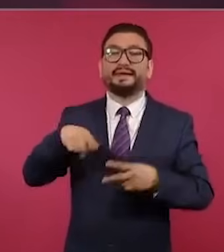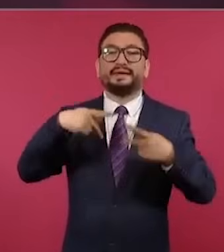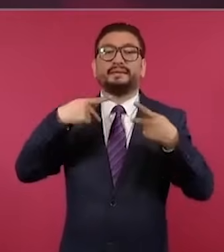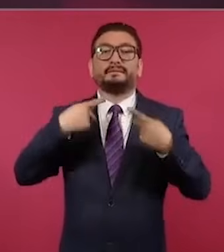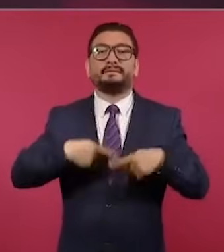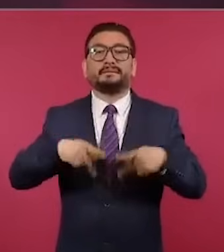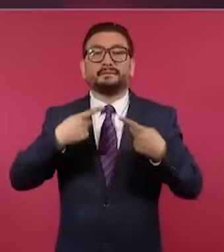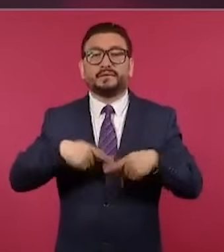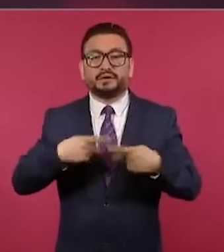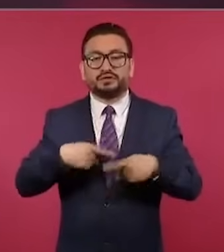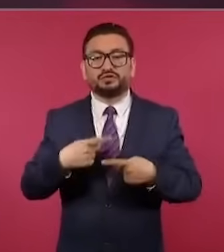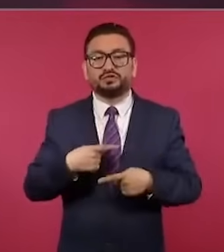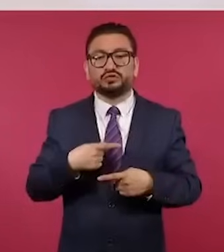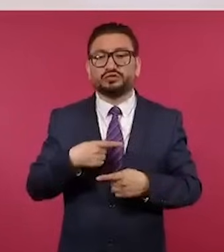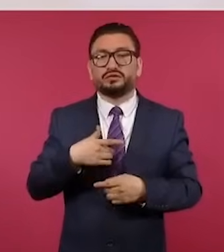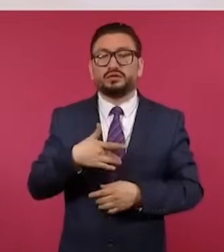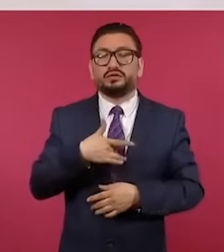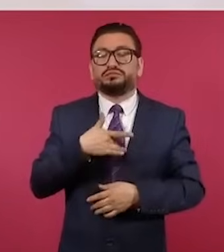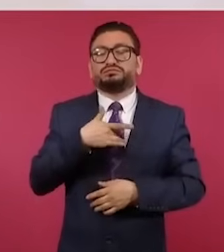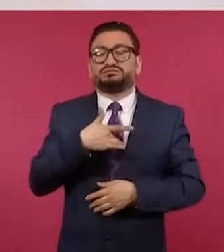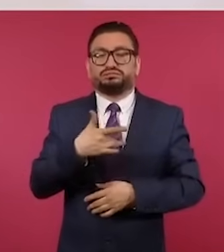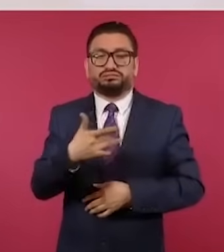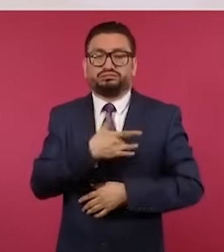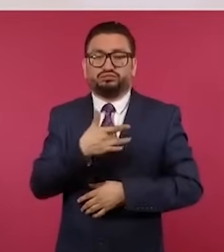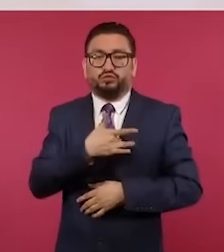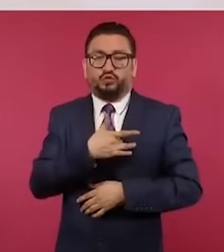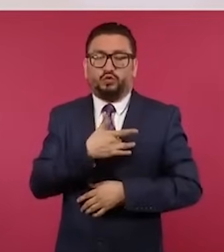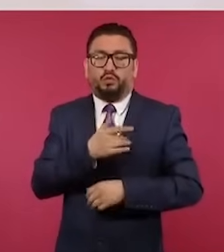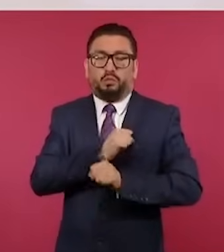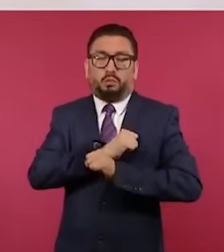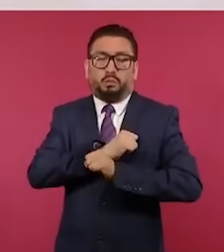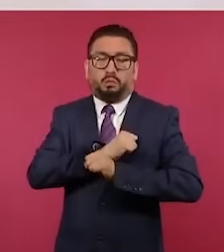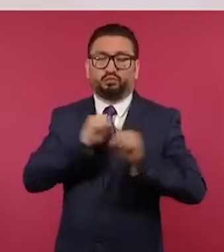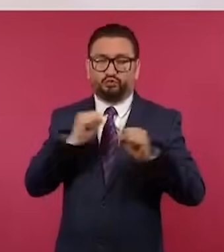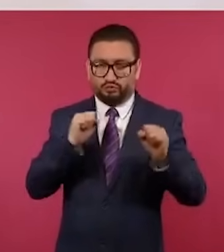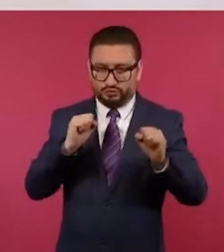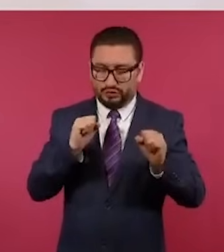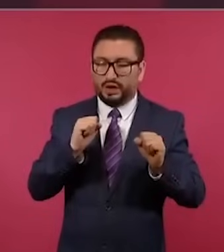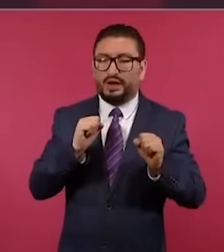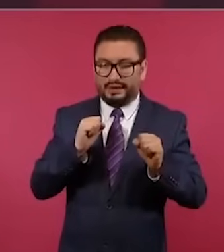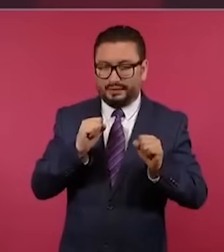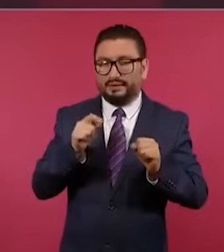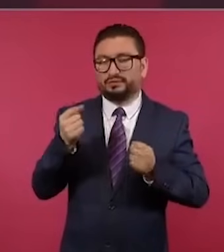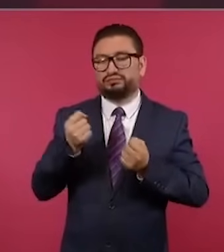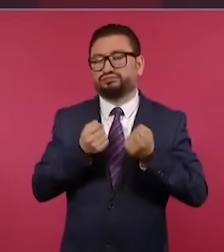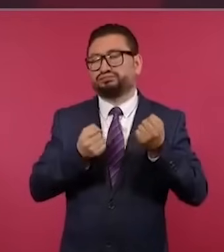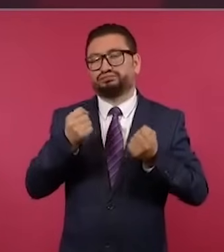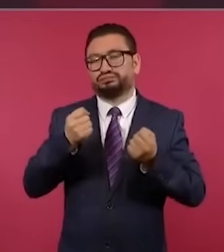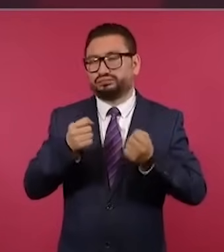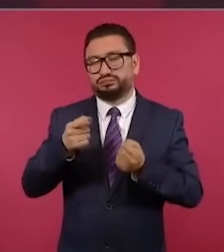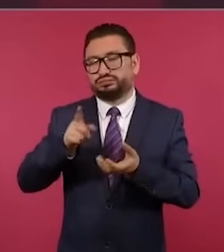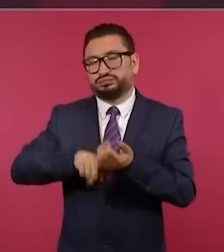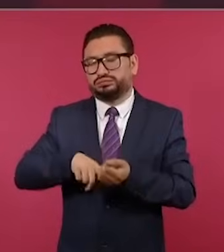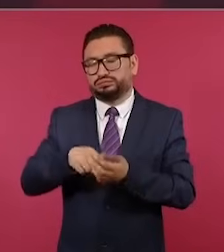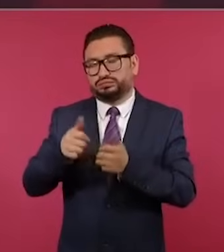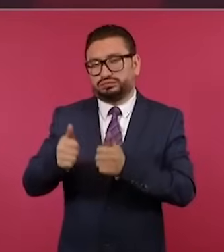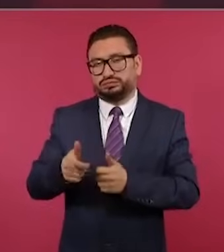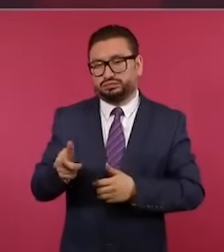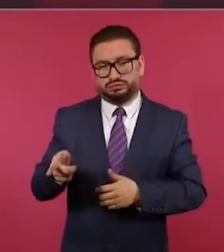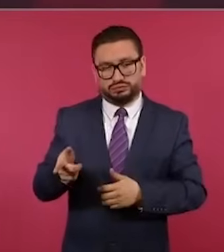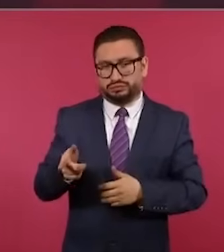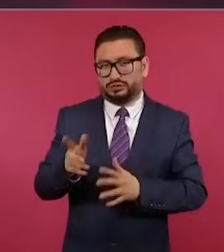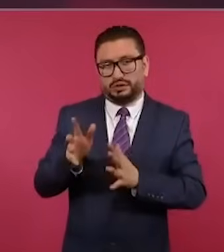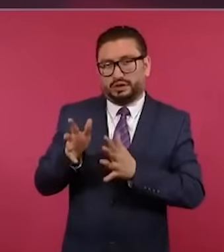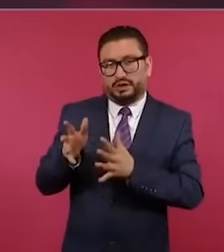tuvo lamentablemente un infarto en ese automóvil y así, pues bueno,